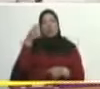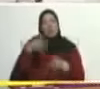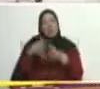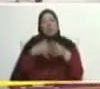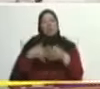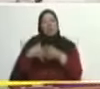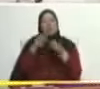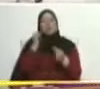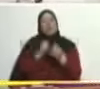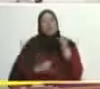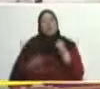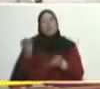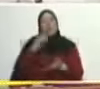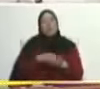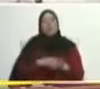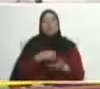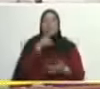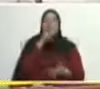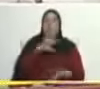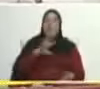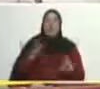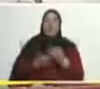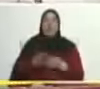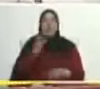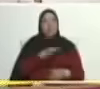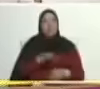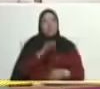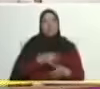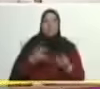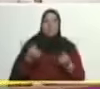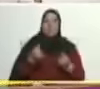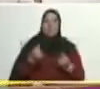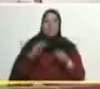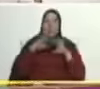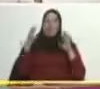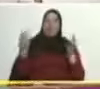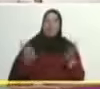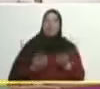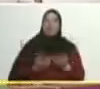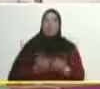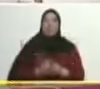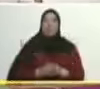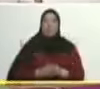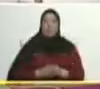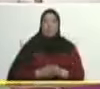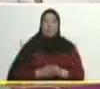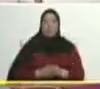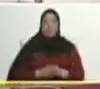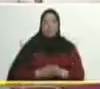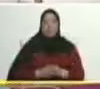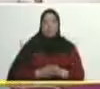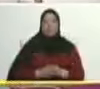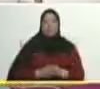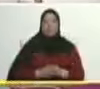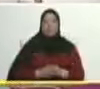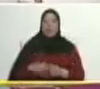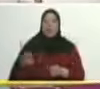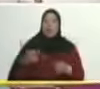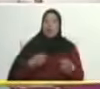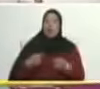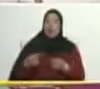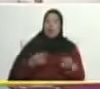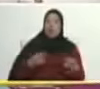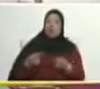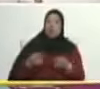imperialismo puede favorecer cambios sociales y económicos en el continente. Nosotros tenemos una negociación con los